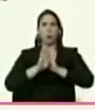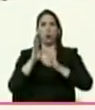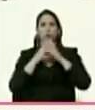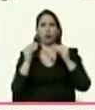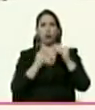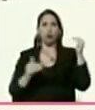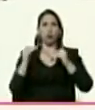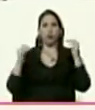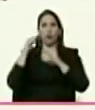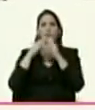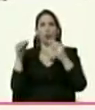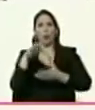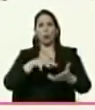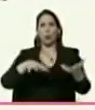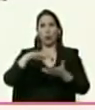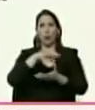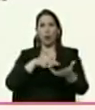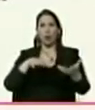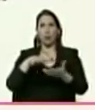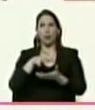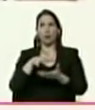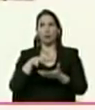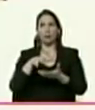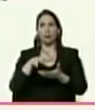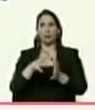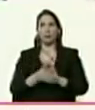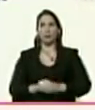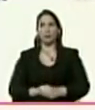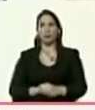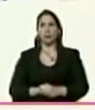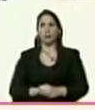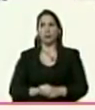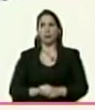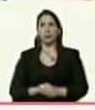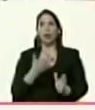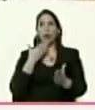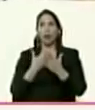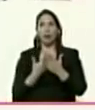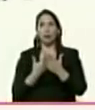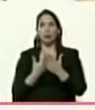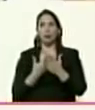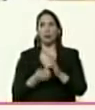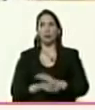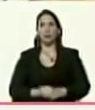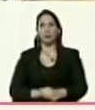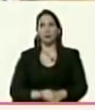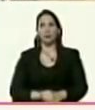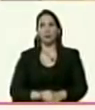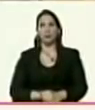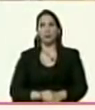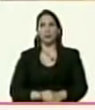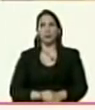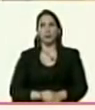obstáculos que hoy ahogan a nuestra nación. Muchas gracias. Entre los liberados, ¿qué nombre destaca? ¿Qué nombre destaca? Disculpen. Entre los liberados,